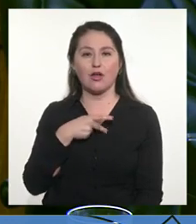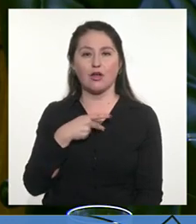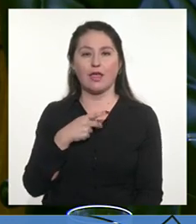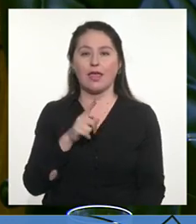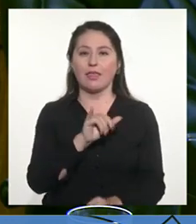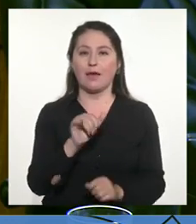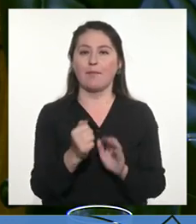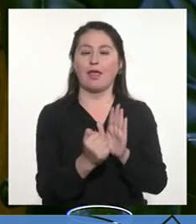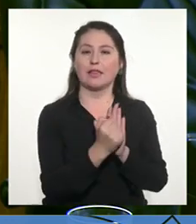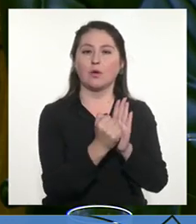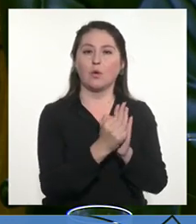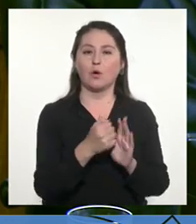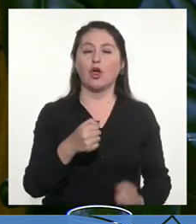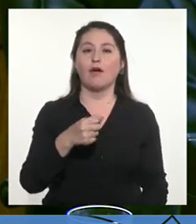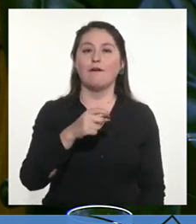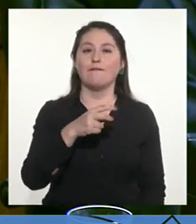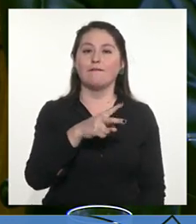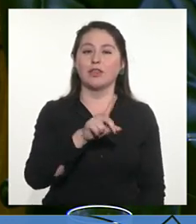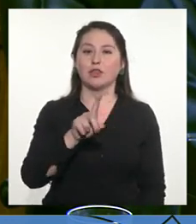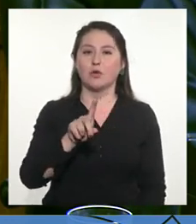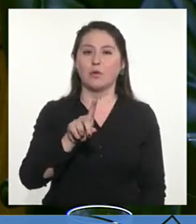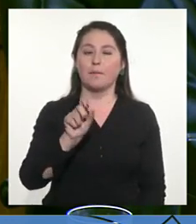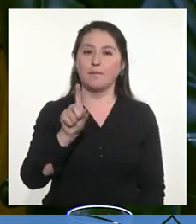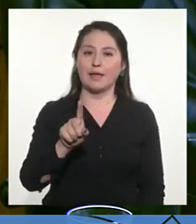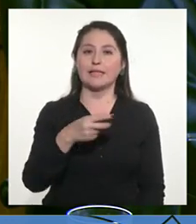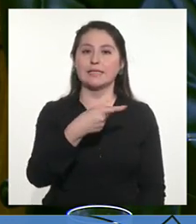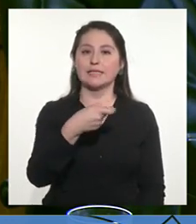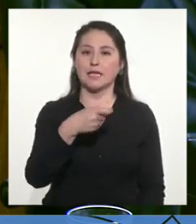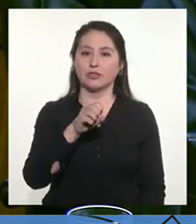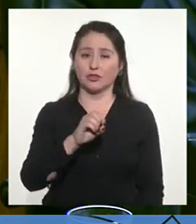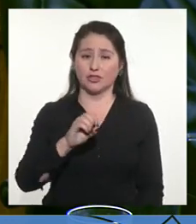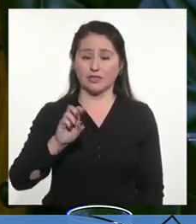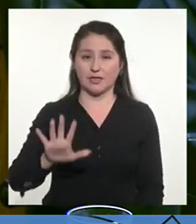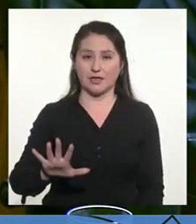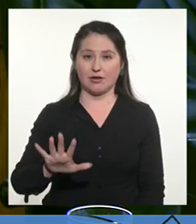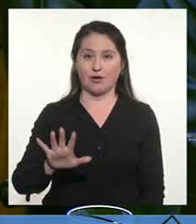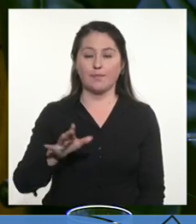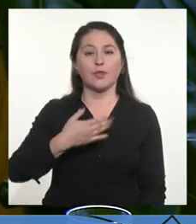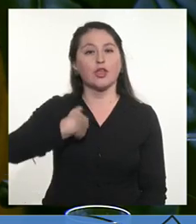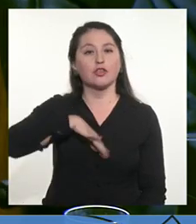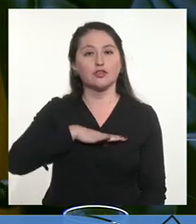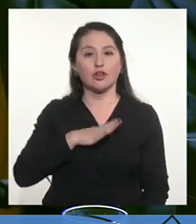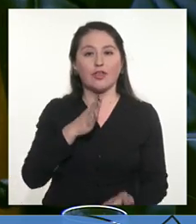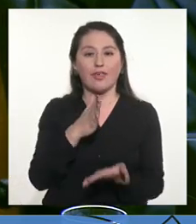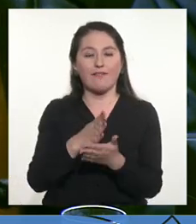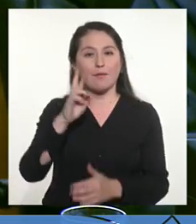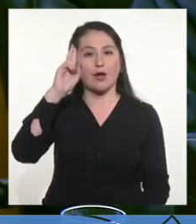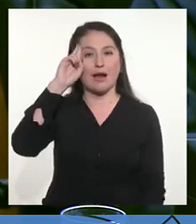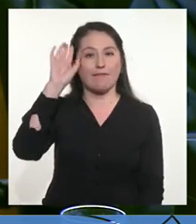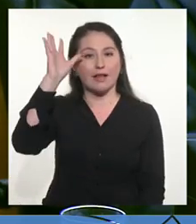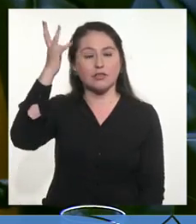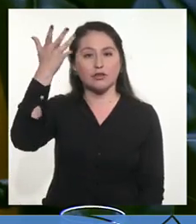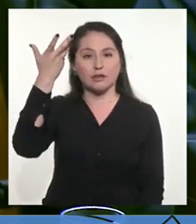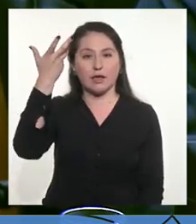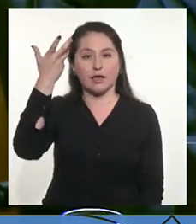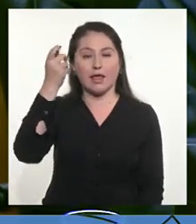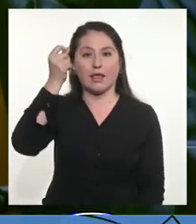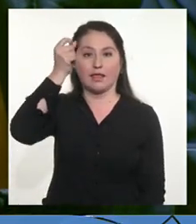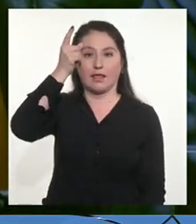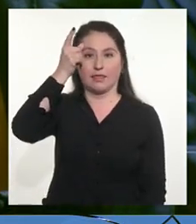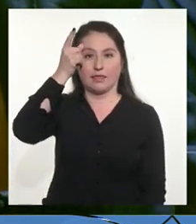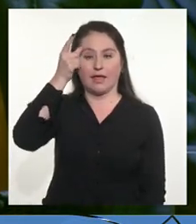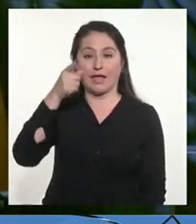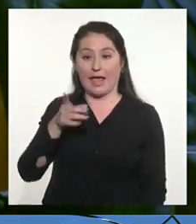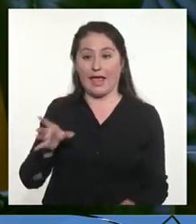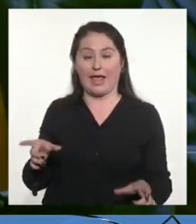21.105 todo esto se montan en tv también hay una sistema a hacer que nosotros tenemos que reflexionar también hace que tener general le quiero